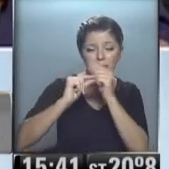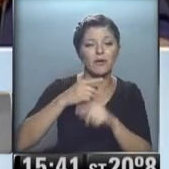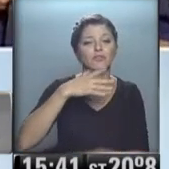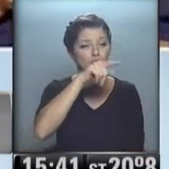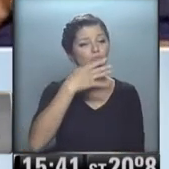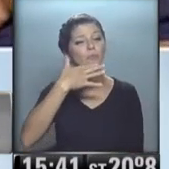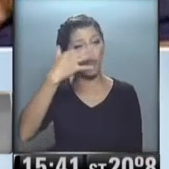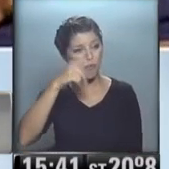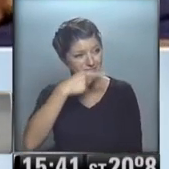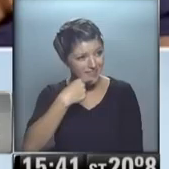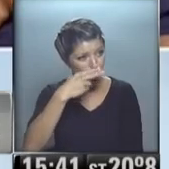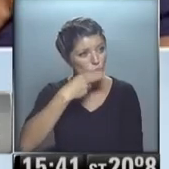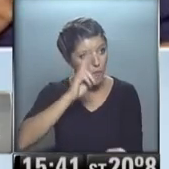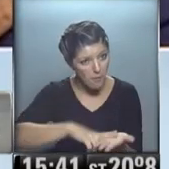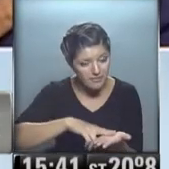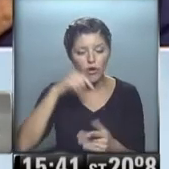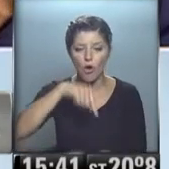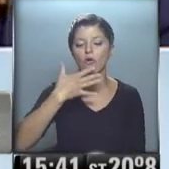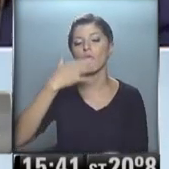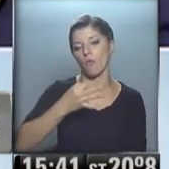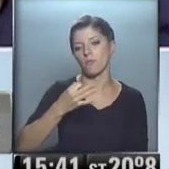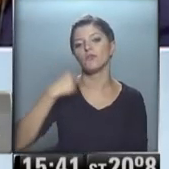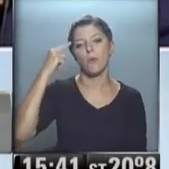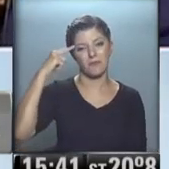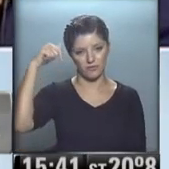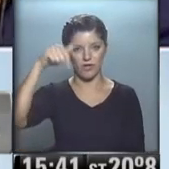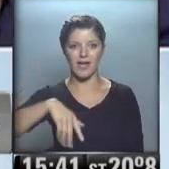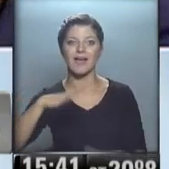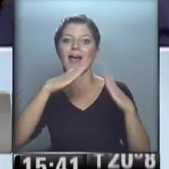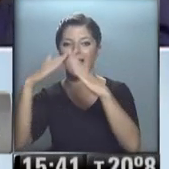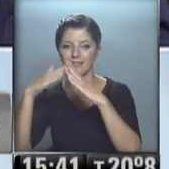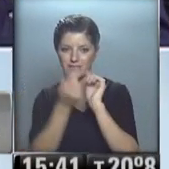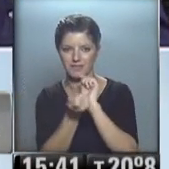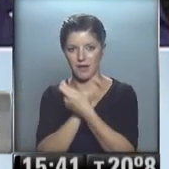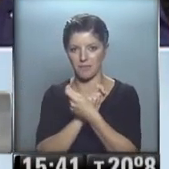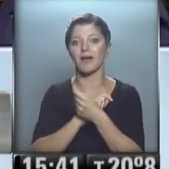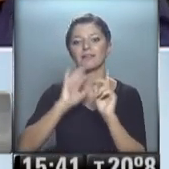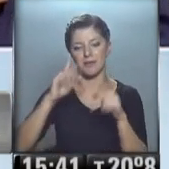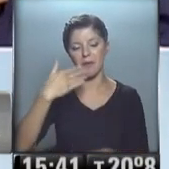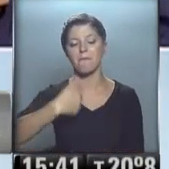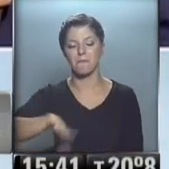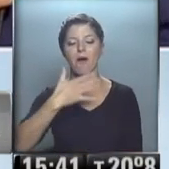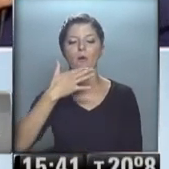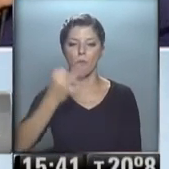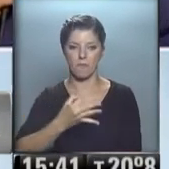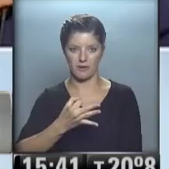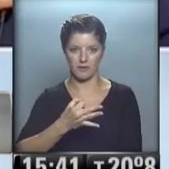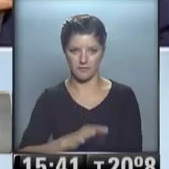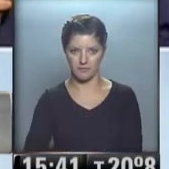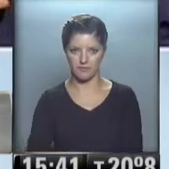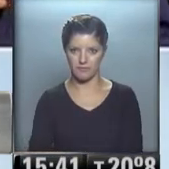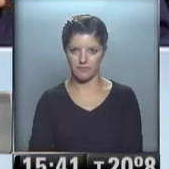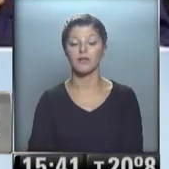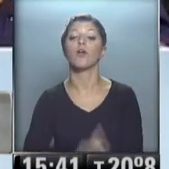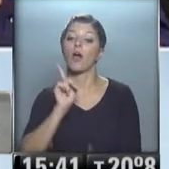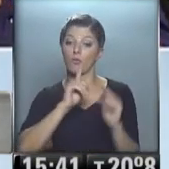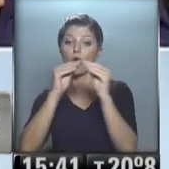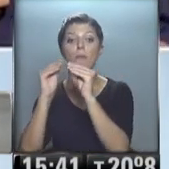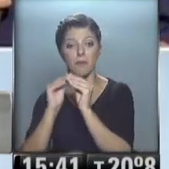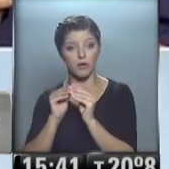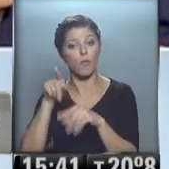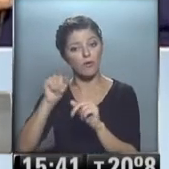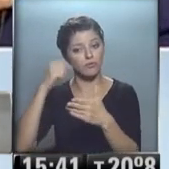promesas y yo creo que la urbanización también va a ser lo que va a cumplir usted y lo que tantos compañeros dieron la